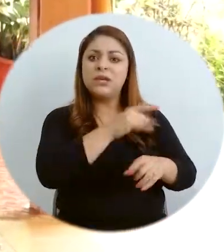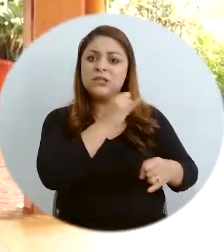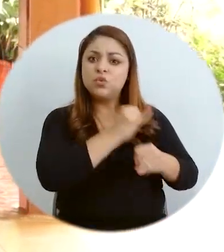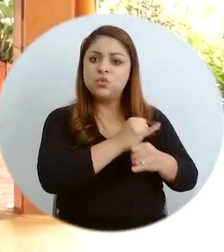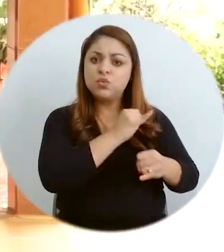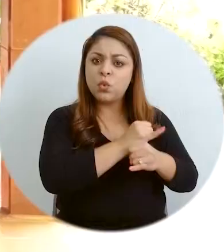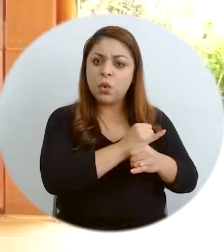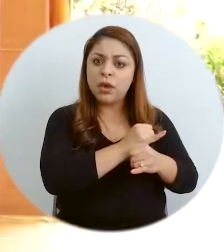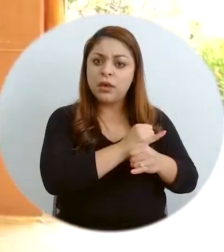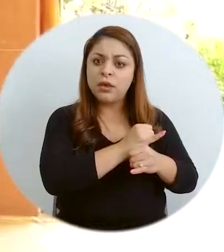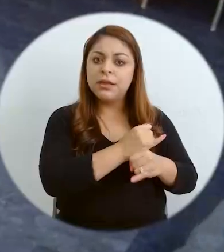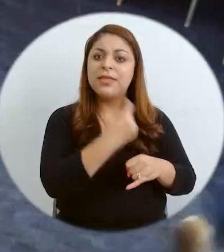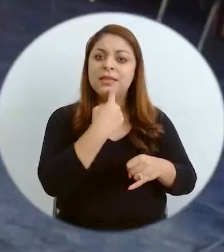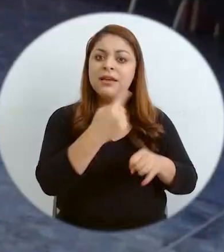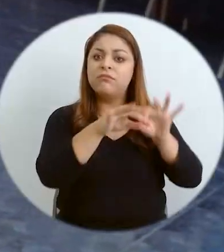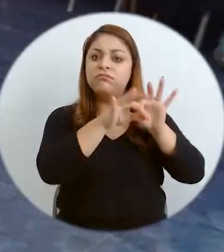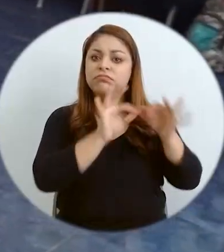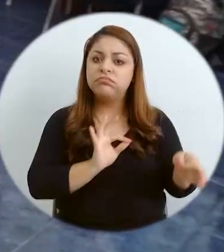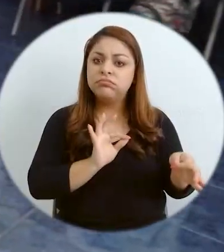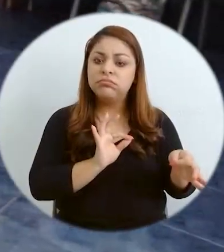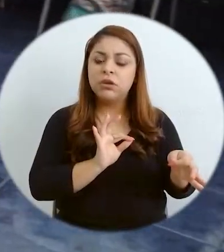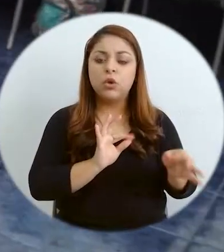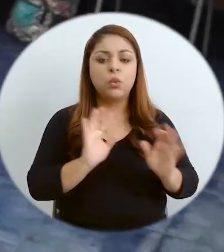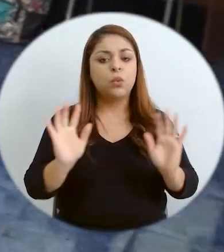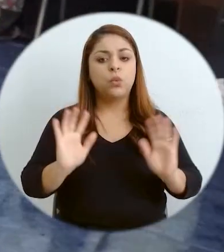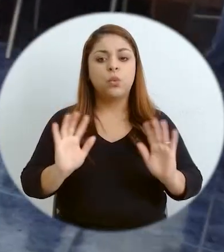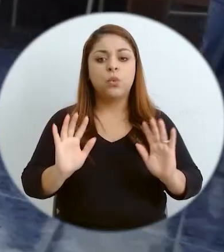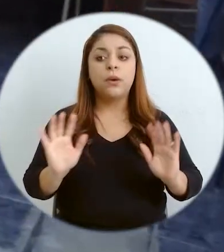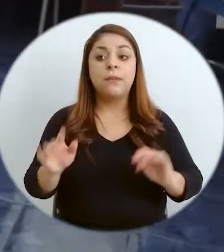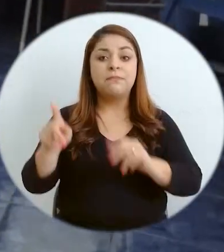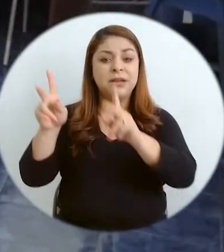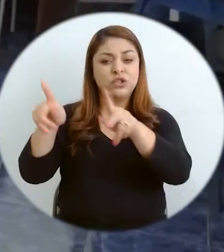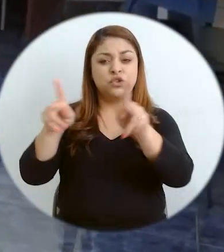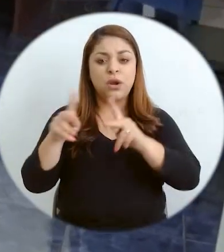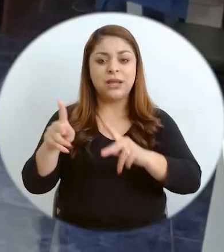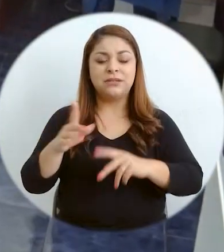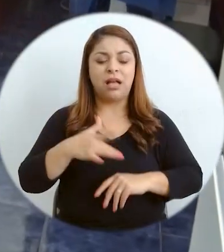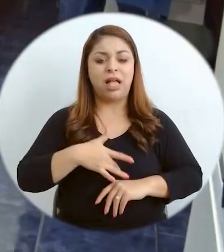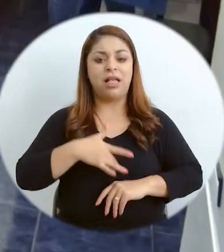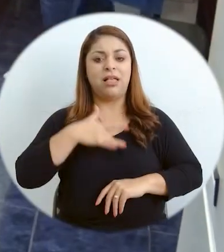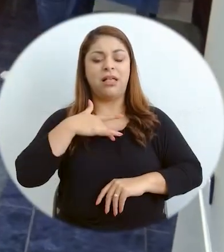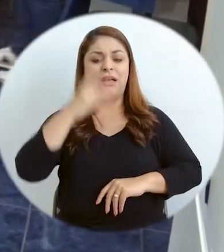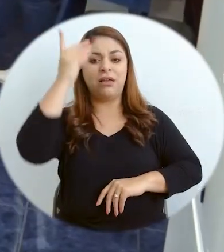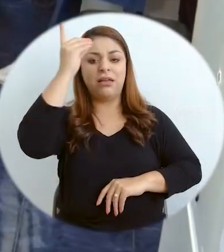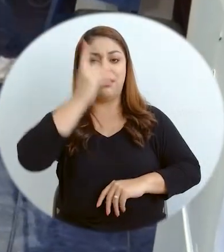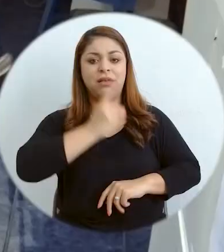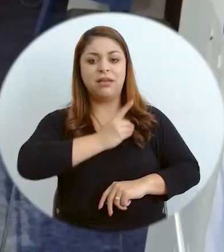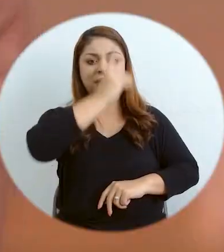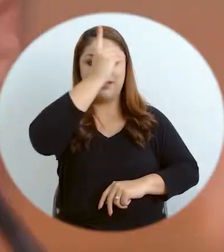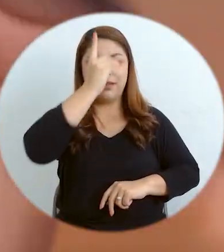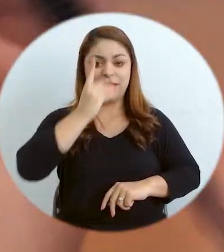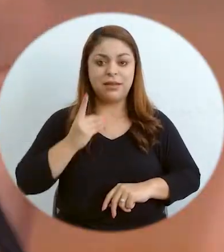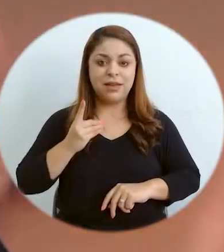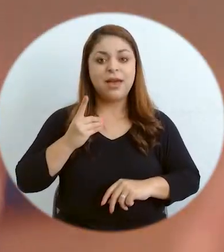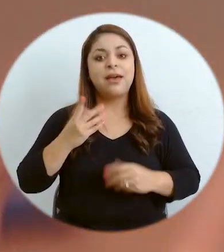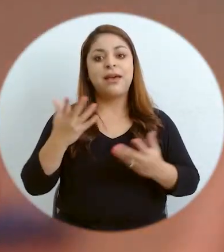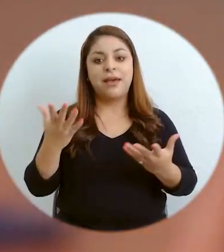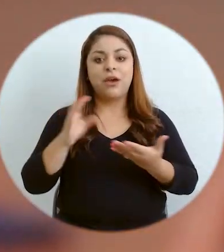usted, esto está mal. Y entonces, estas personas no solo sienten discriminación desde sus